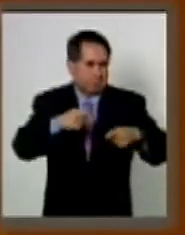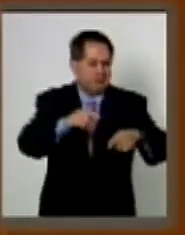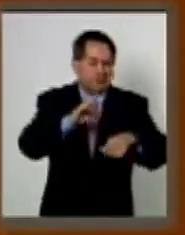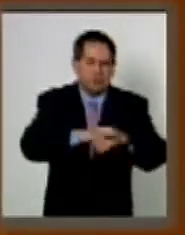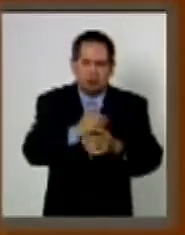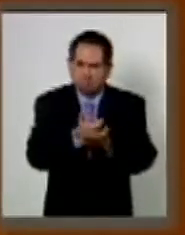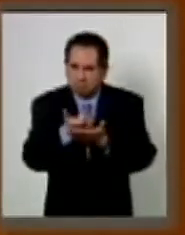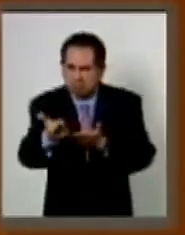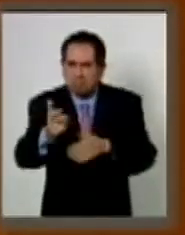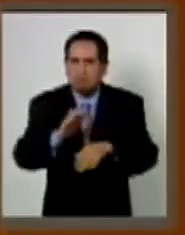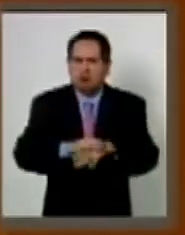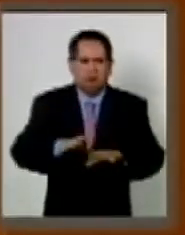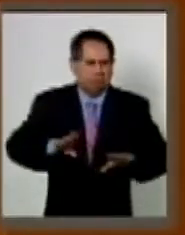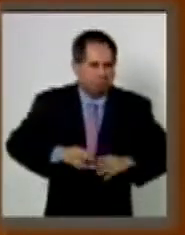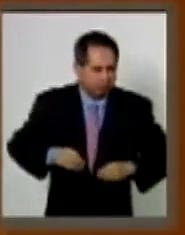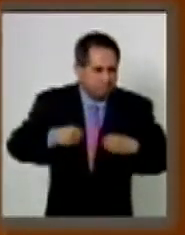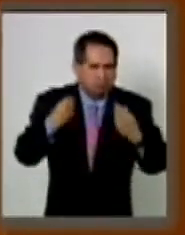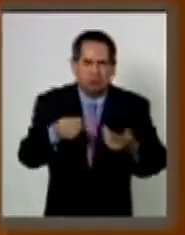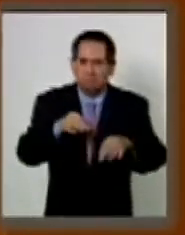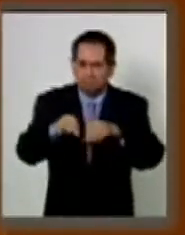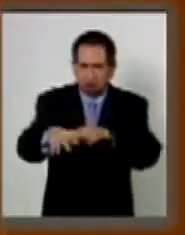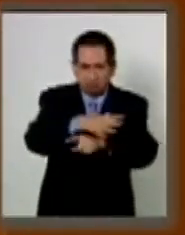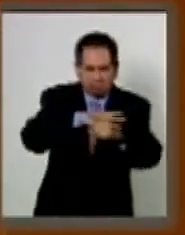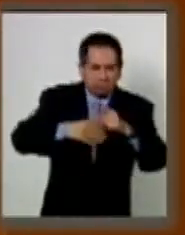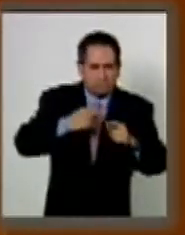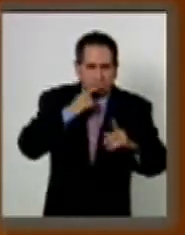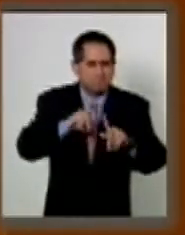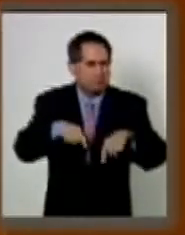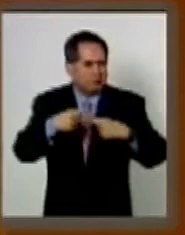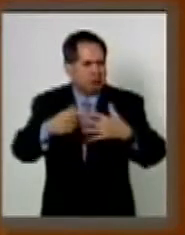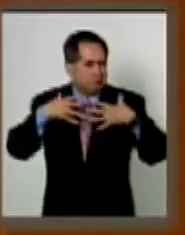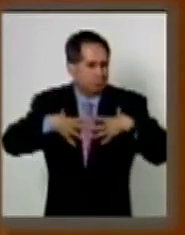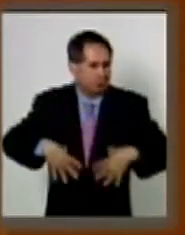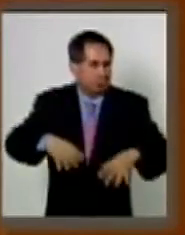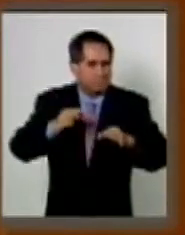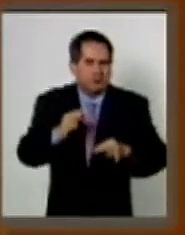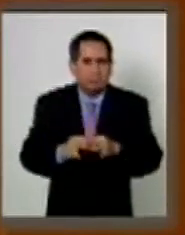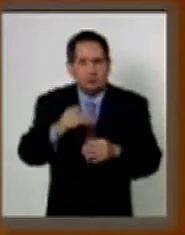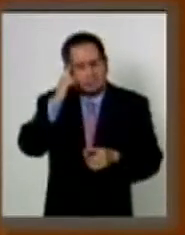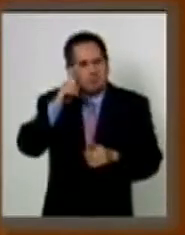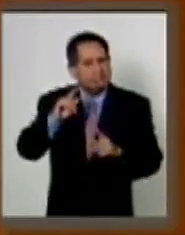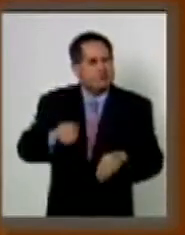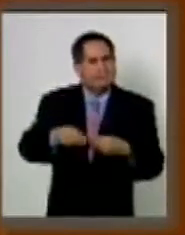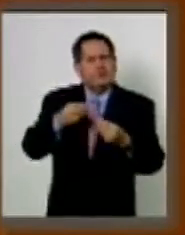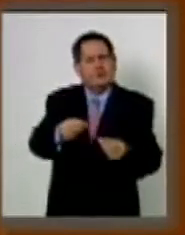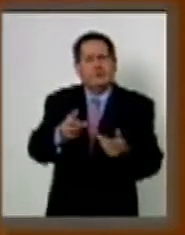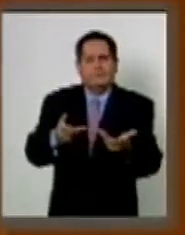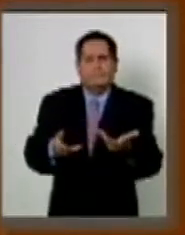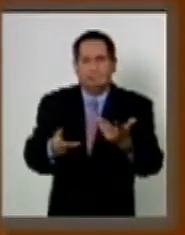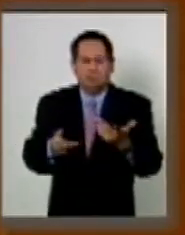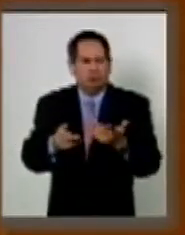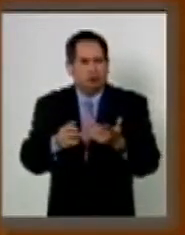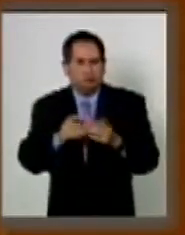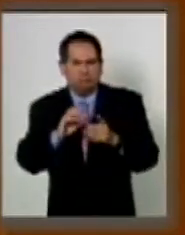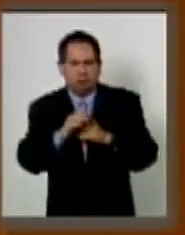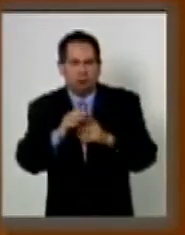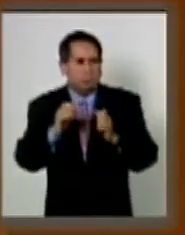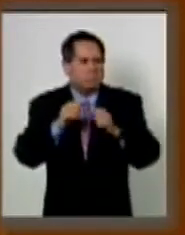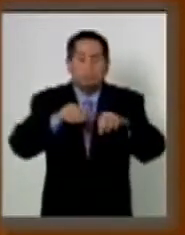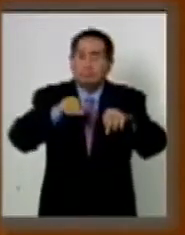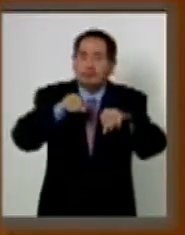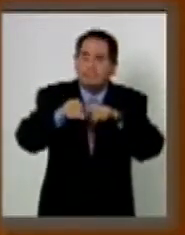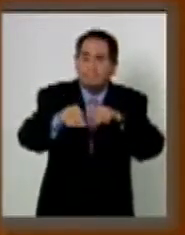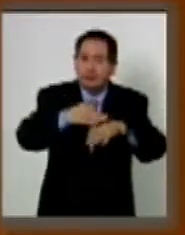salarios, para darles mejores condiciones laborales, para darles equipo, para darles condiciones